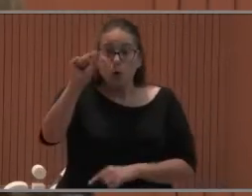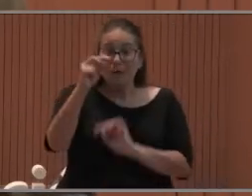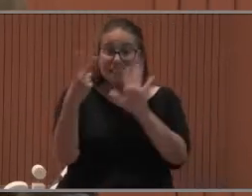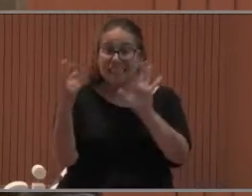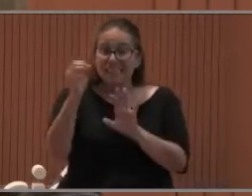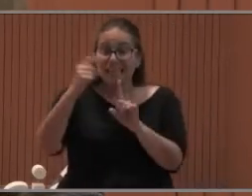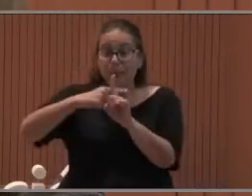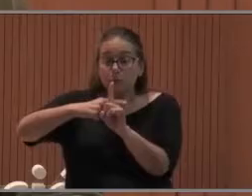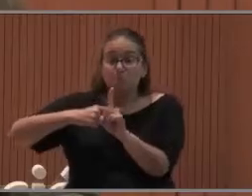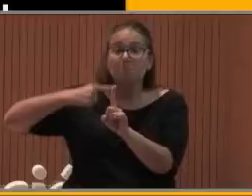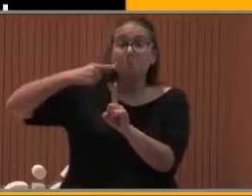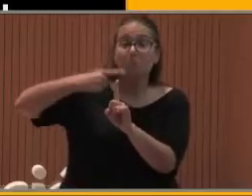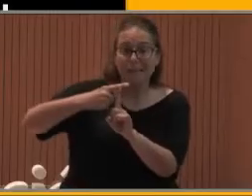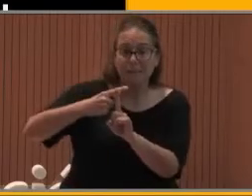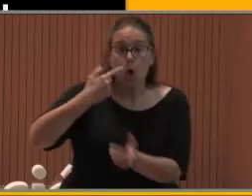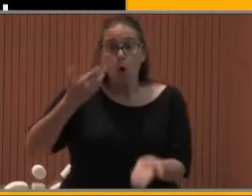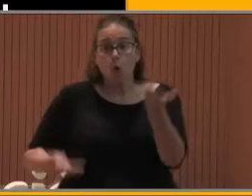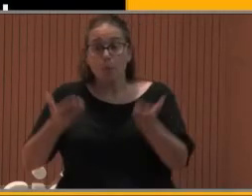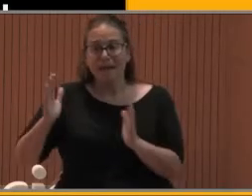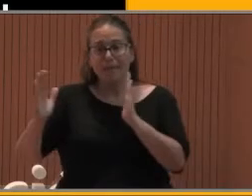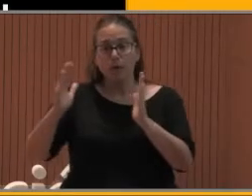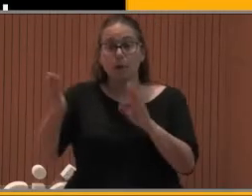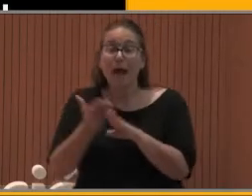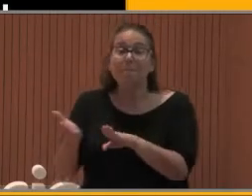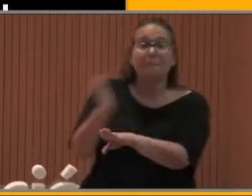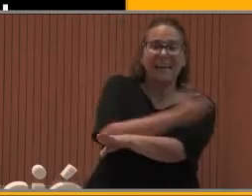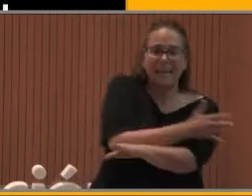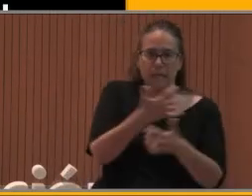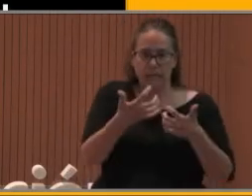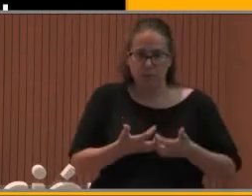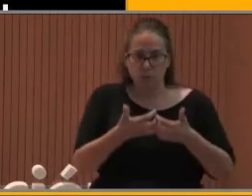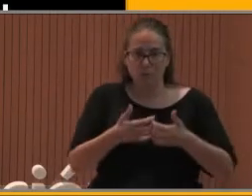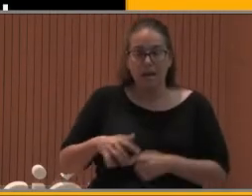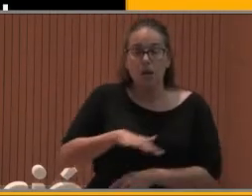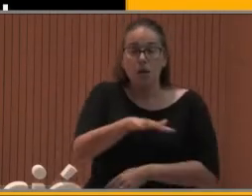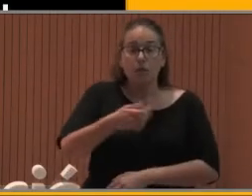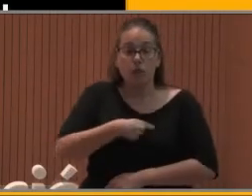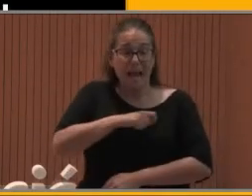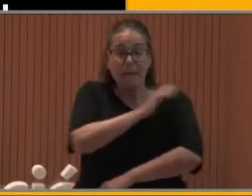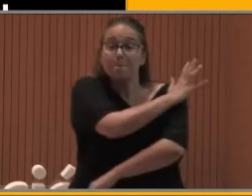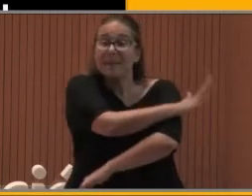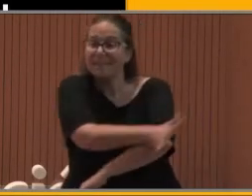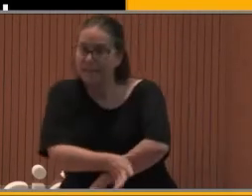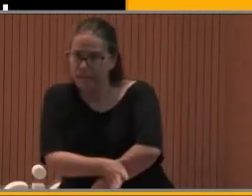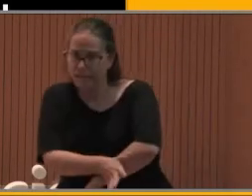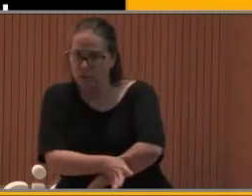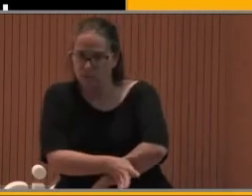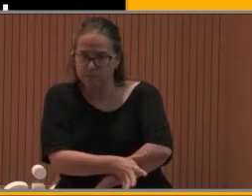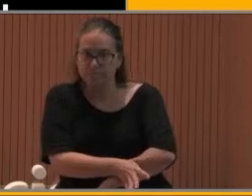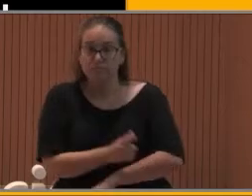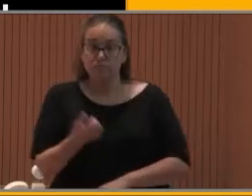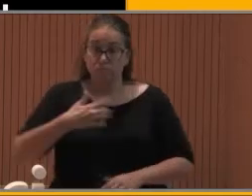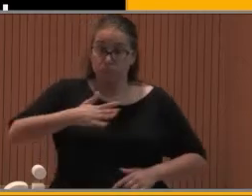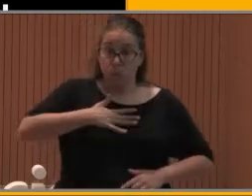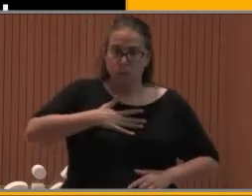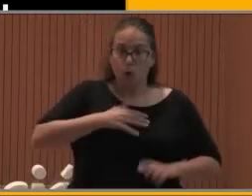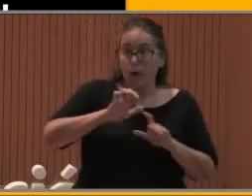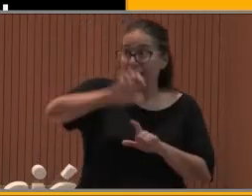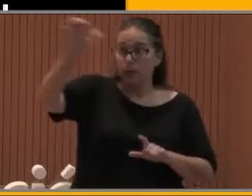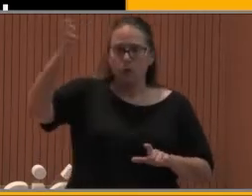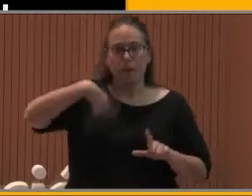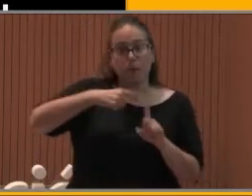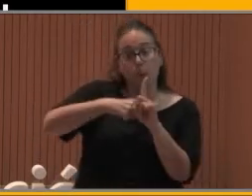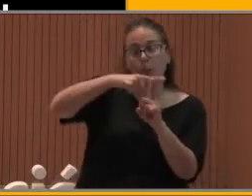periodo preindustrial, la zona mediterránea. A nivel global es 1,2, un poco menos, pero en nuestra zona ha aumentado más. El